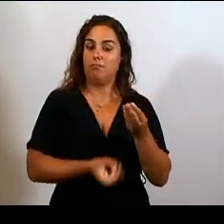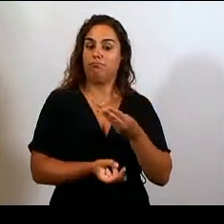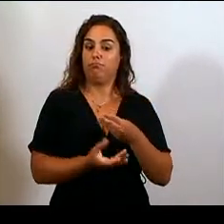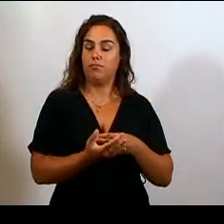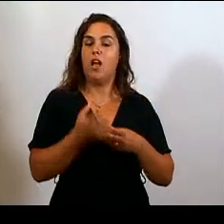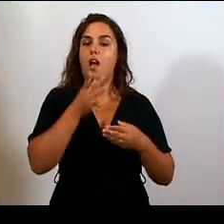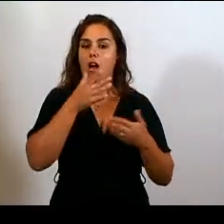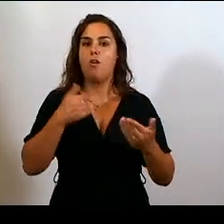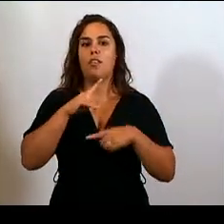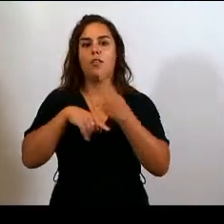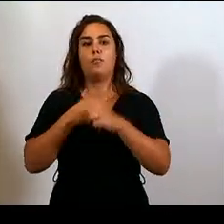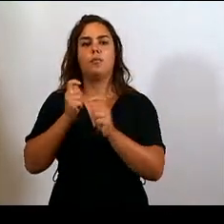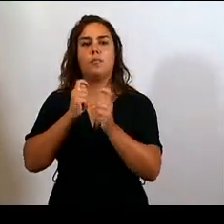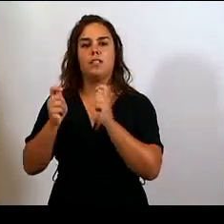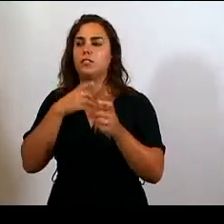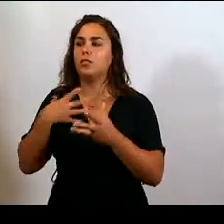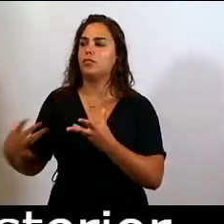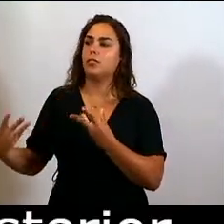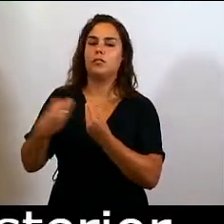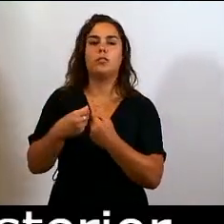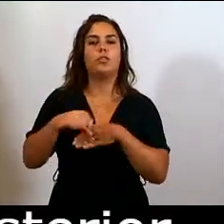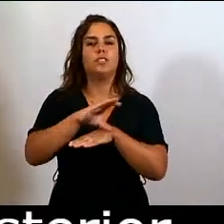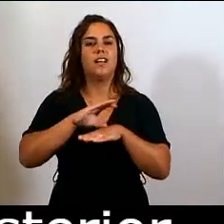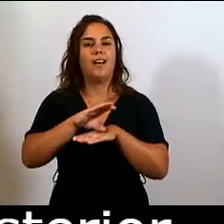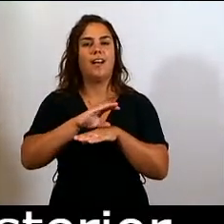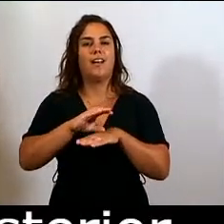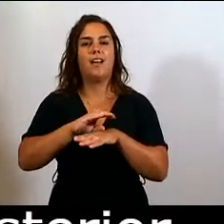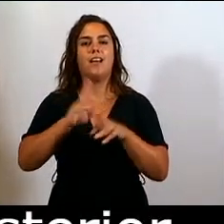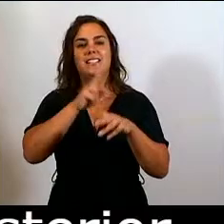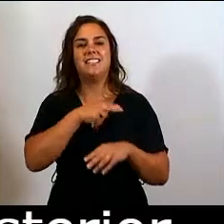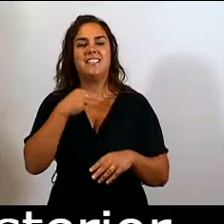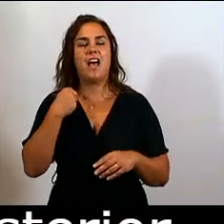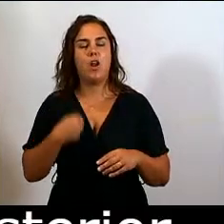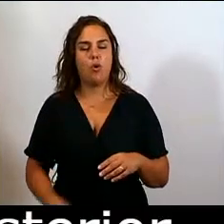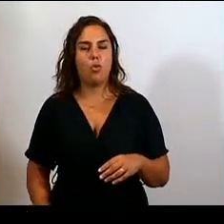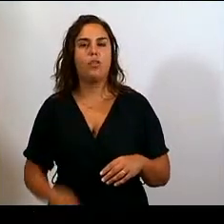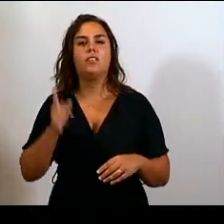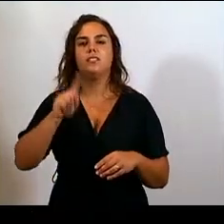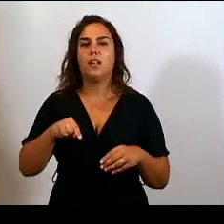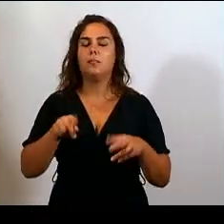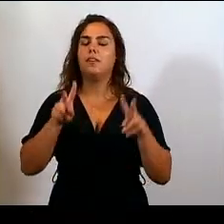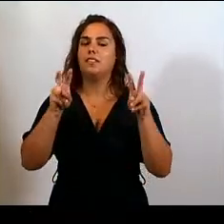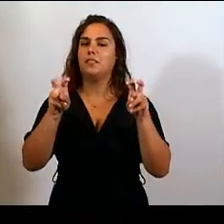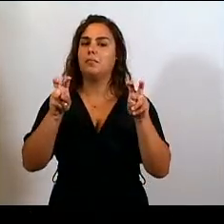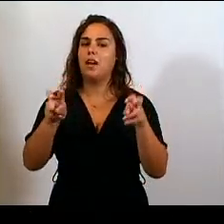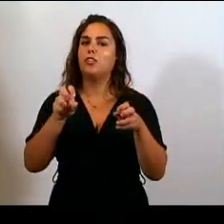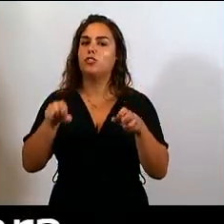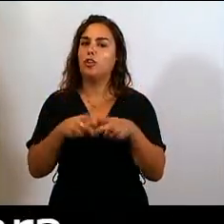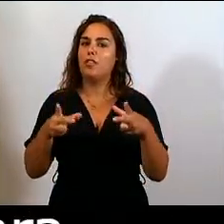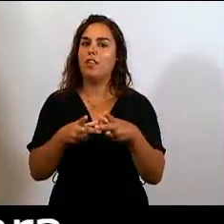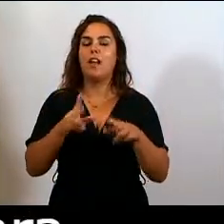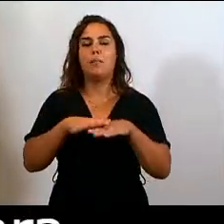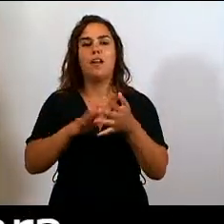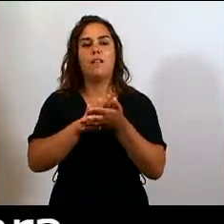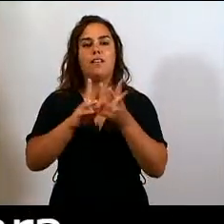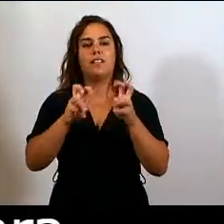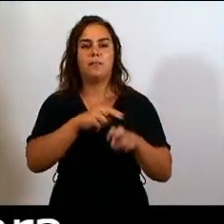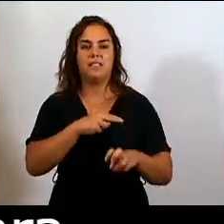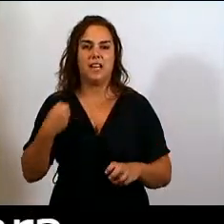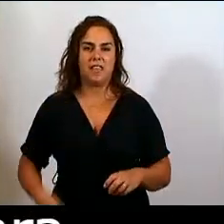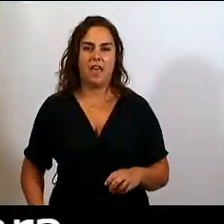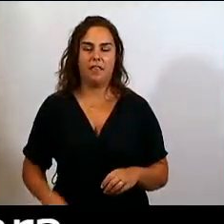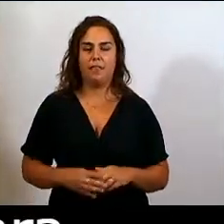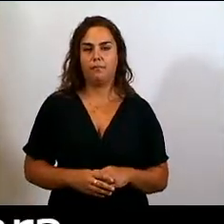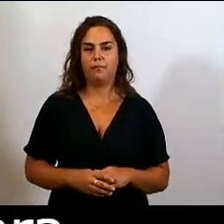la consejera de Salud y Servicios Sociales, Sara García Espada, para informarles de asuntos de alcance en materia sanitaria.